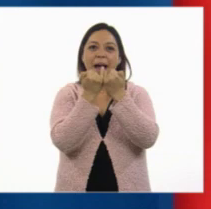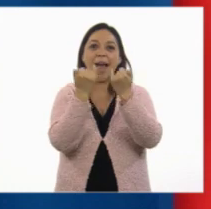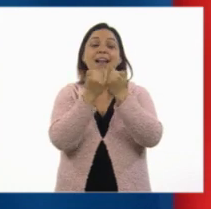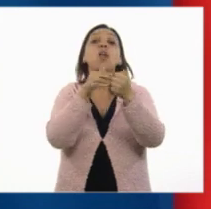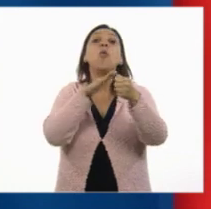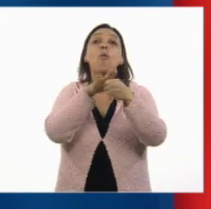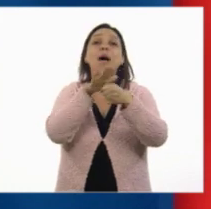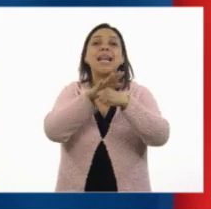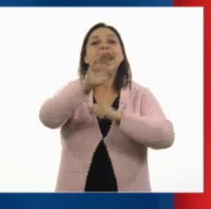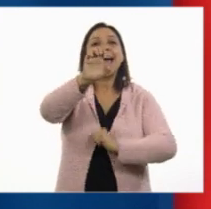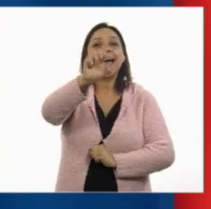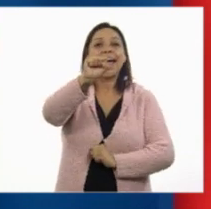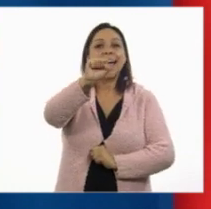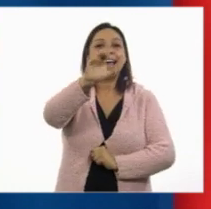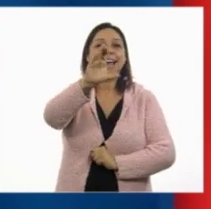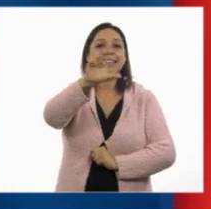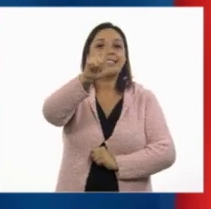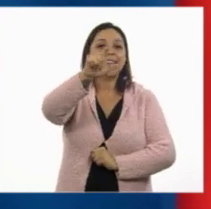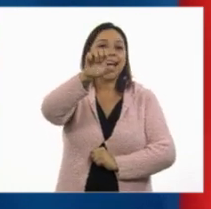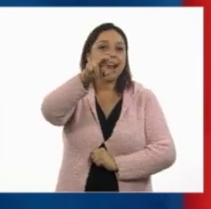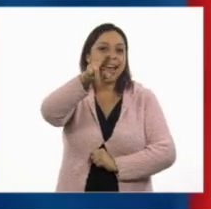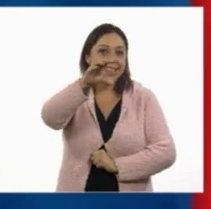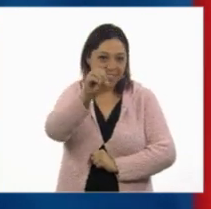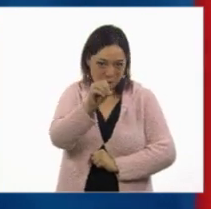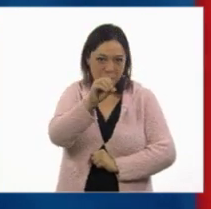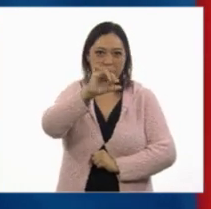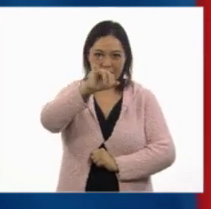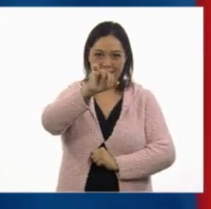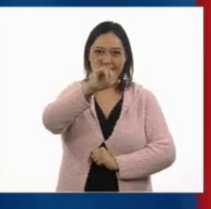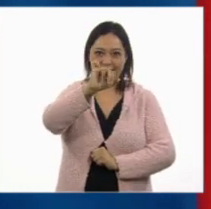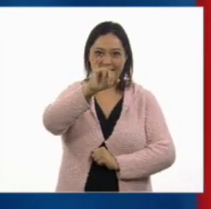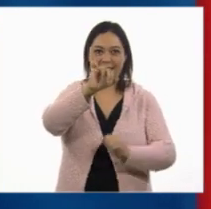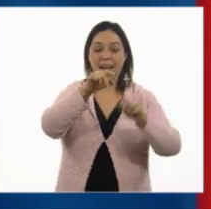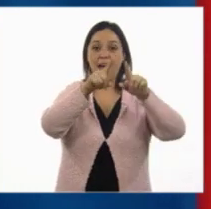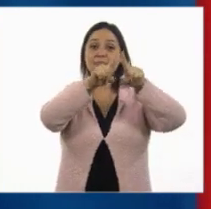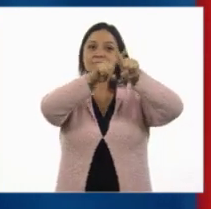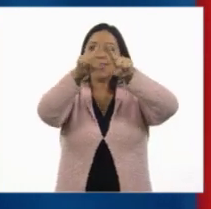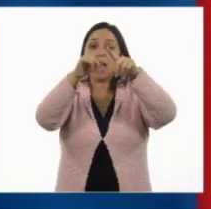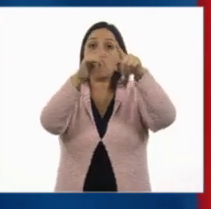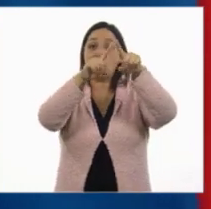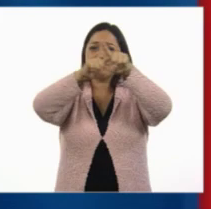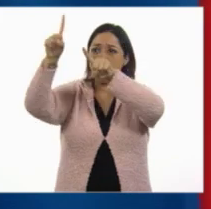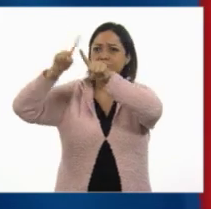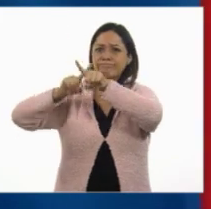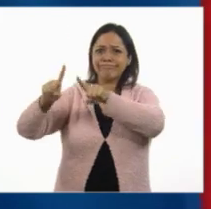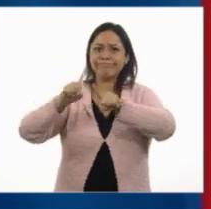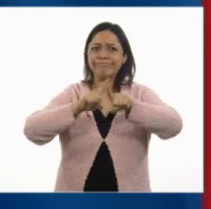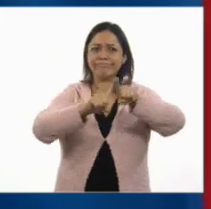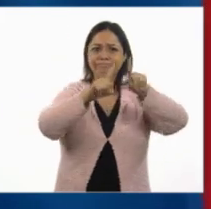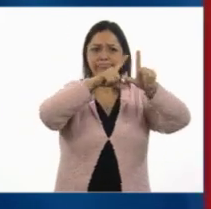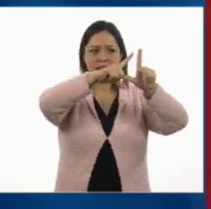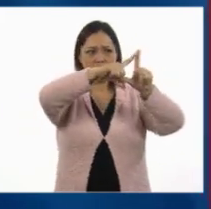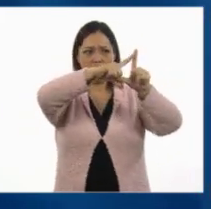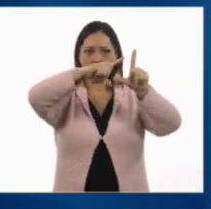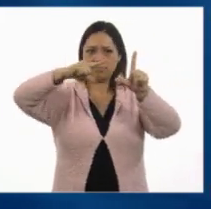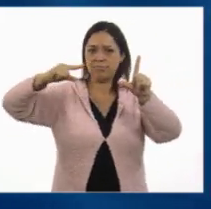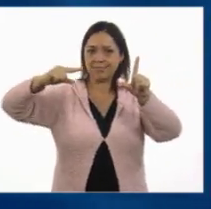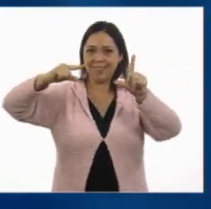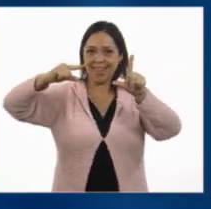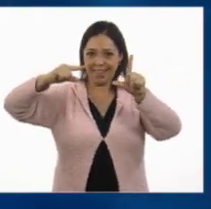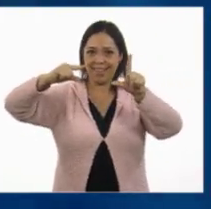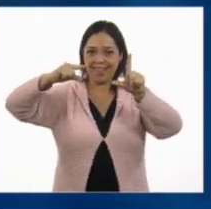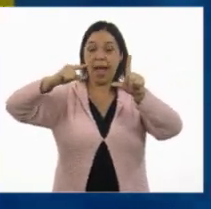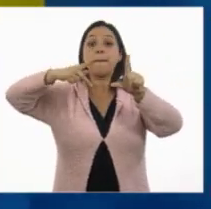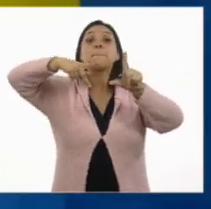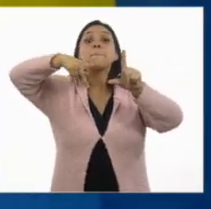Veamos. escaleno. Tiene 3 diferentes medidas a sus lados. Pero también se considera